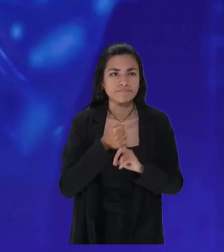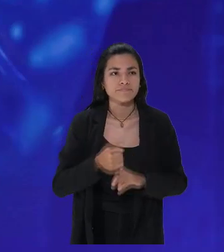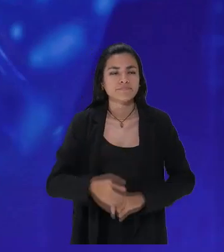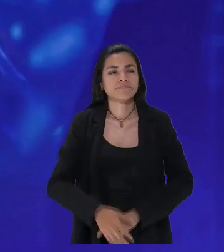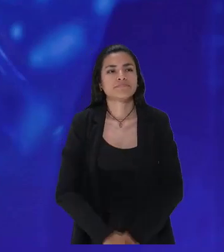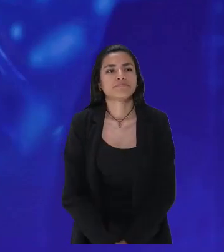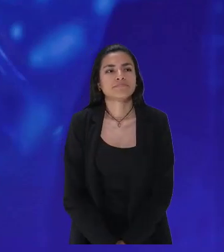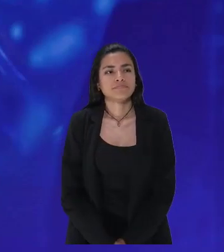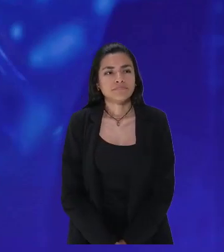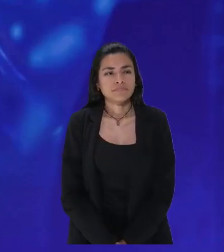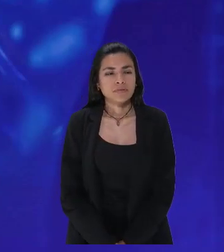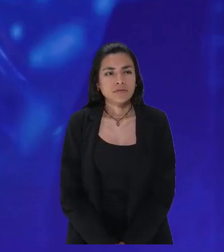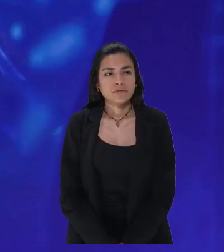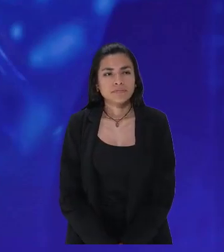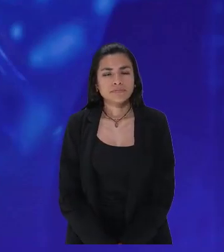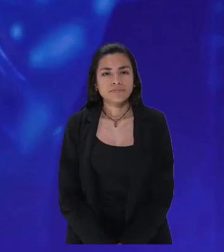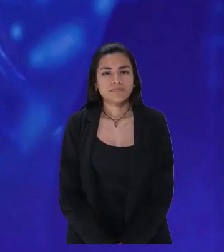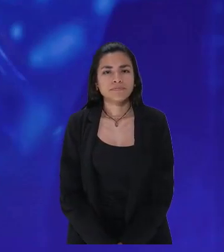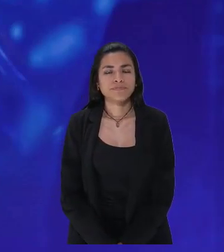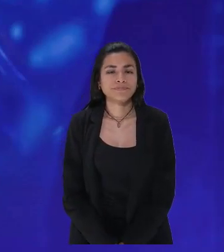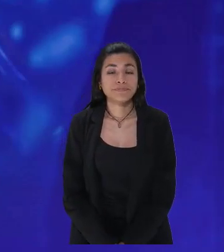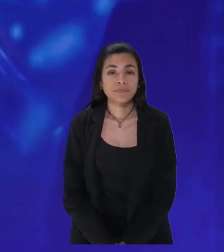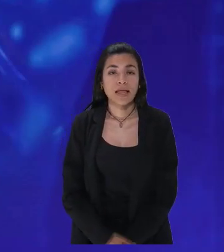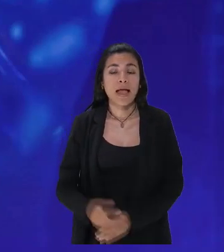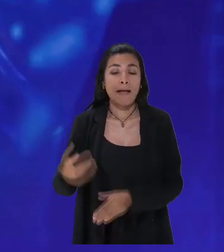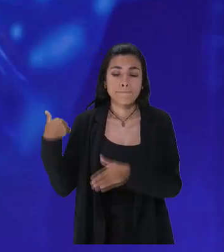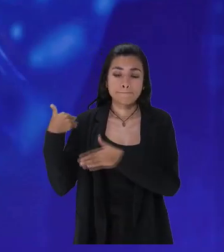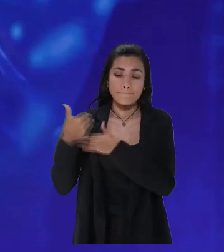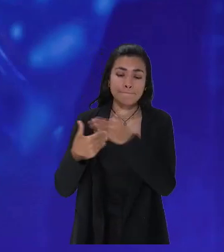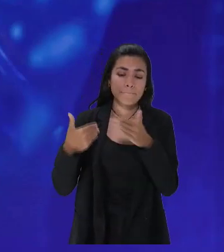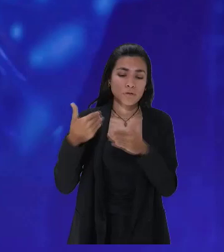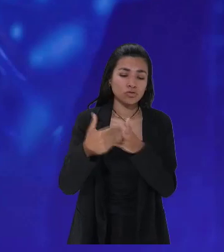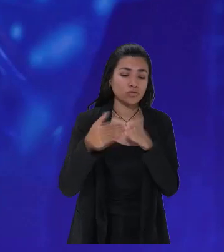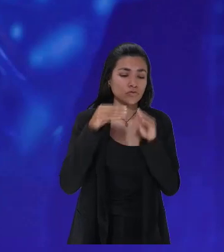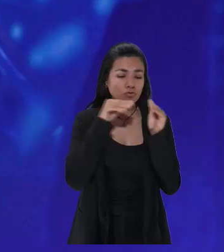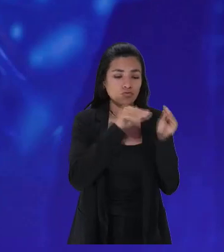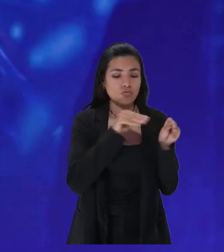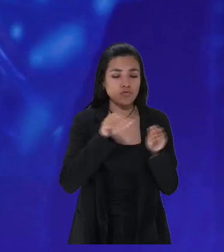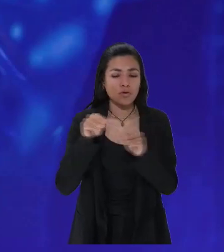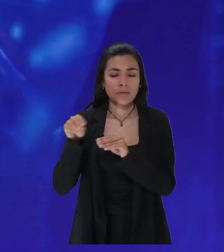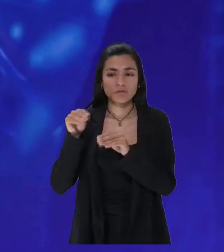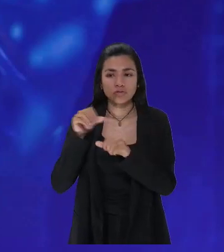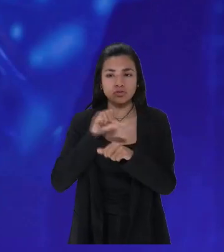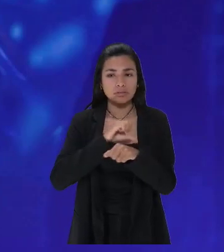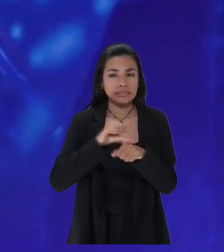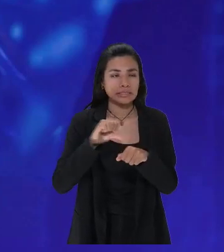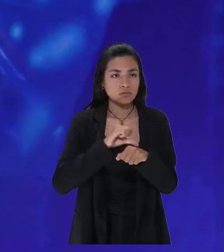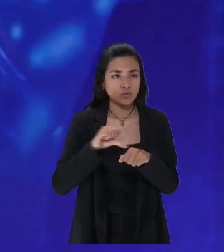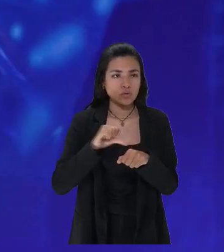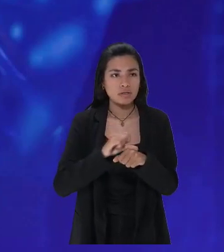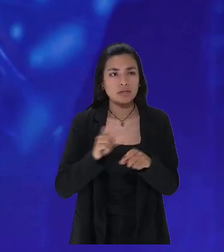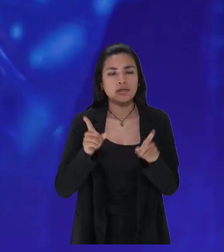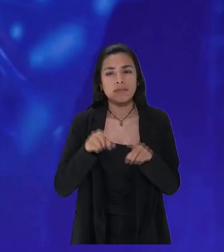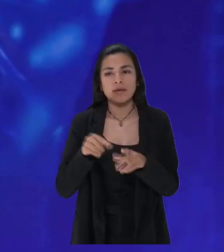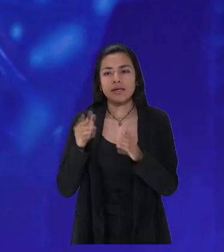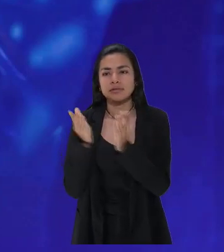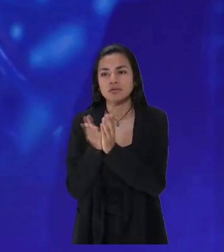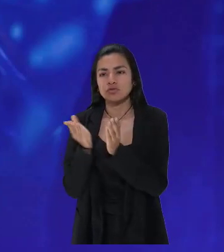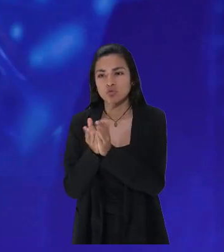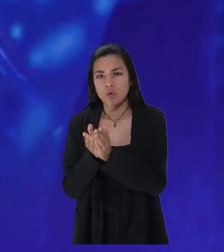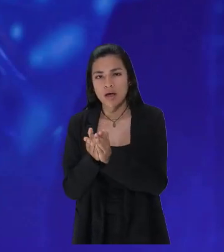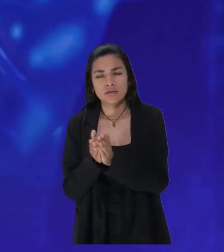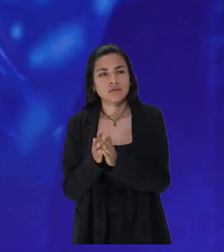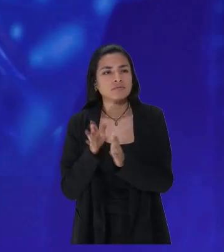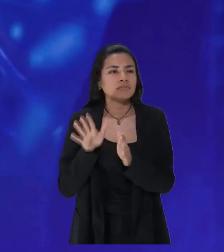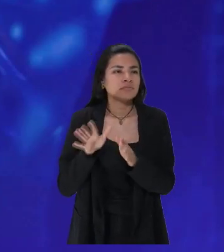¿Qué pasa? En todo ese proceso de formación del cirujano, en todo ese proceso de formación del estudiante de medicina o